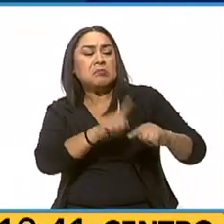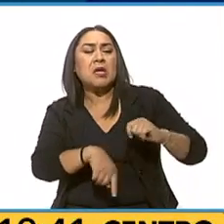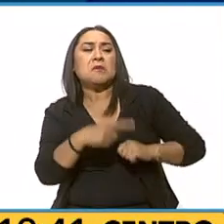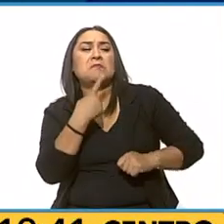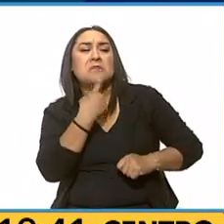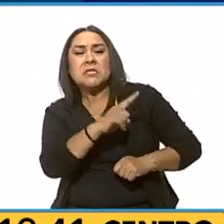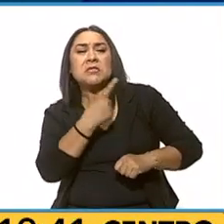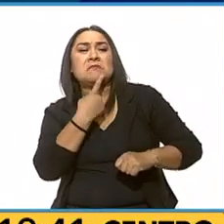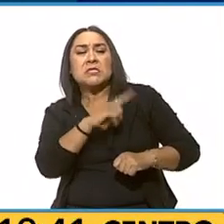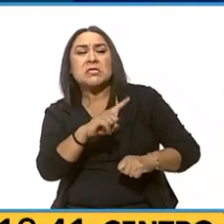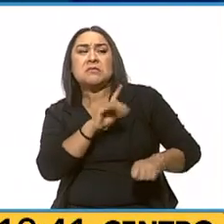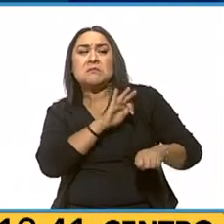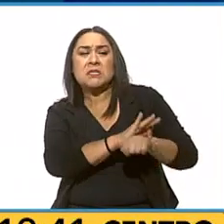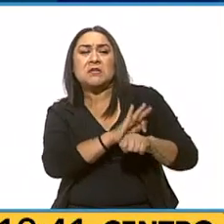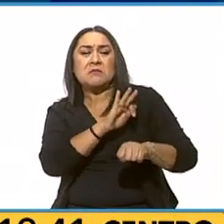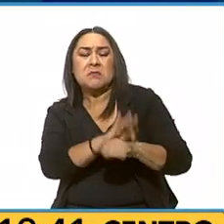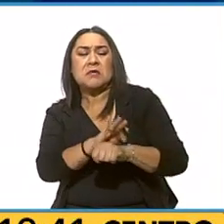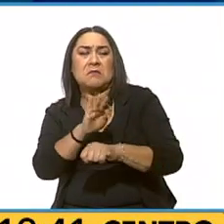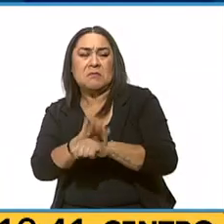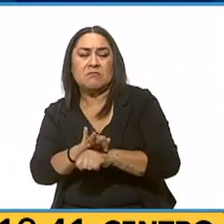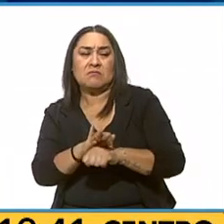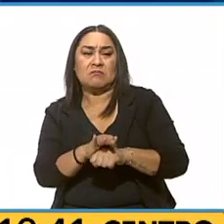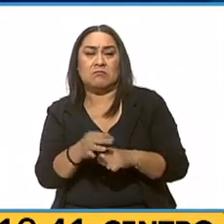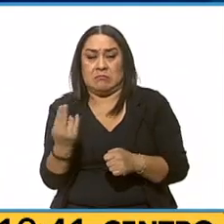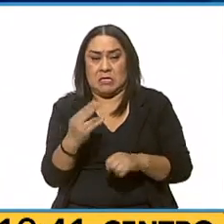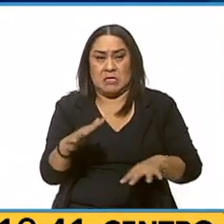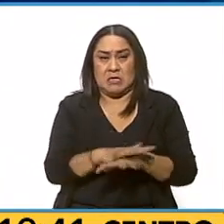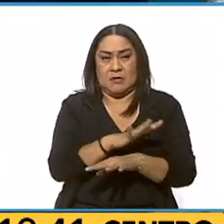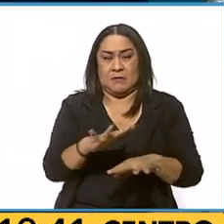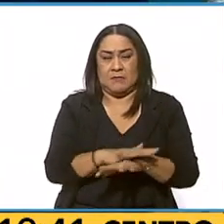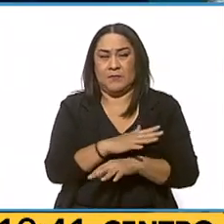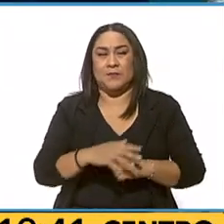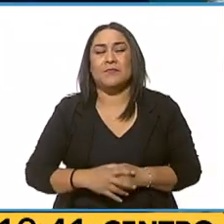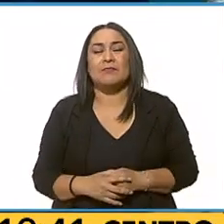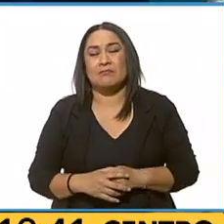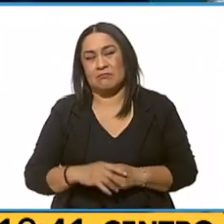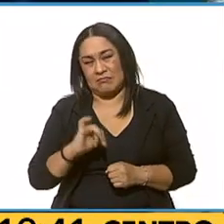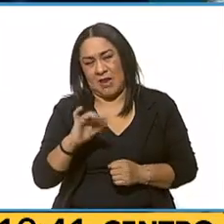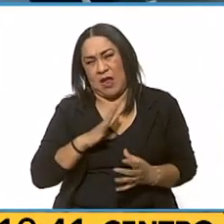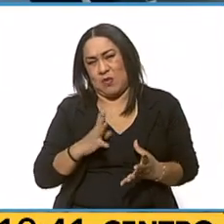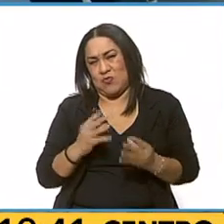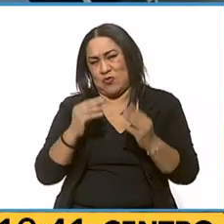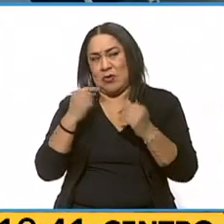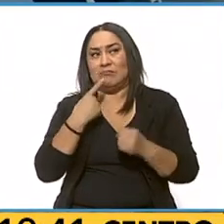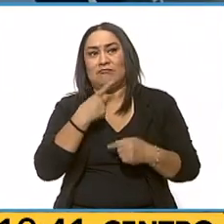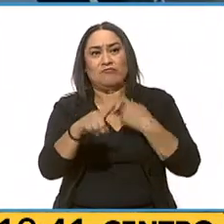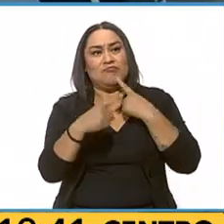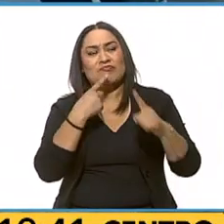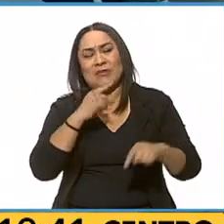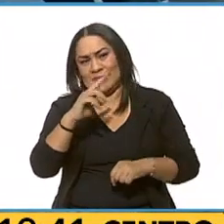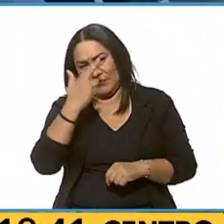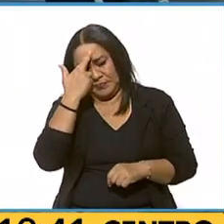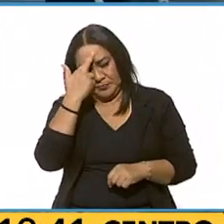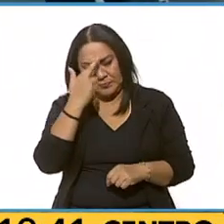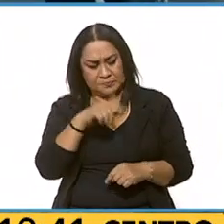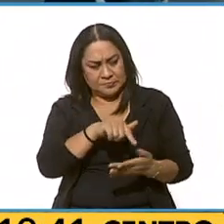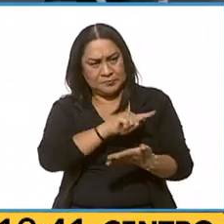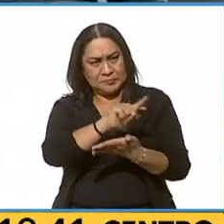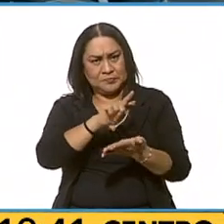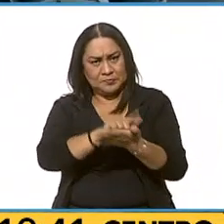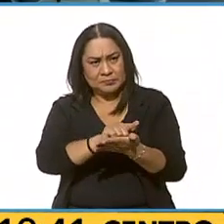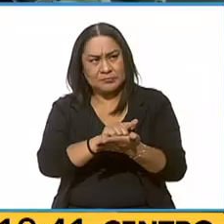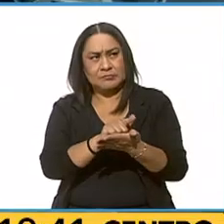amparos y sentencias la transformación de México. ¿Te refieres a todos estos amparos que enfrentó la reforma,